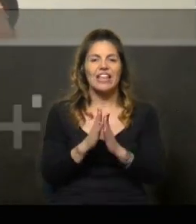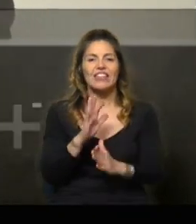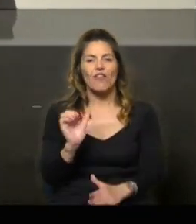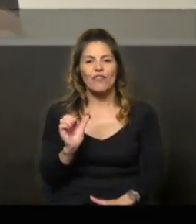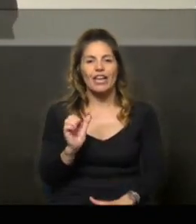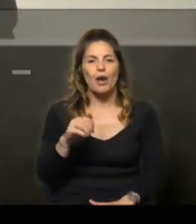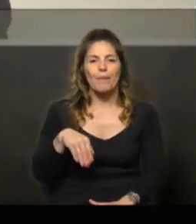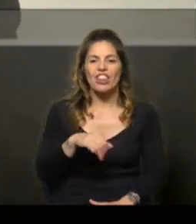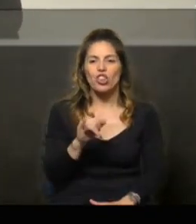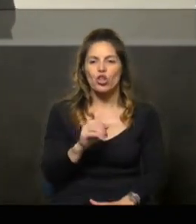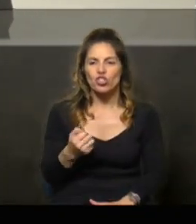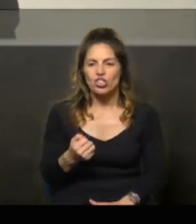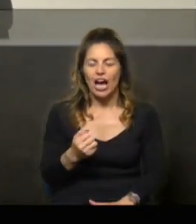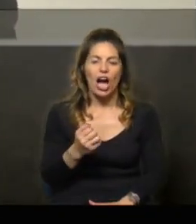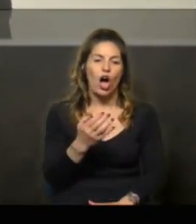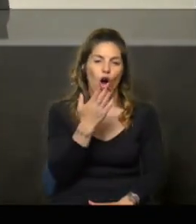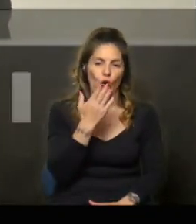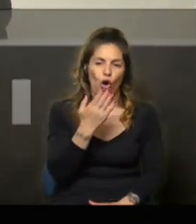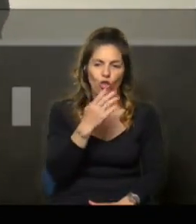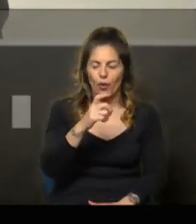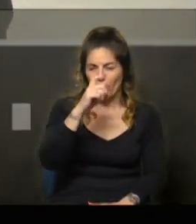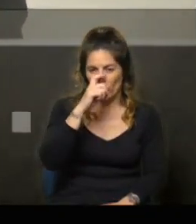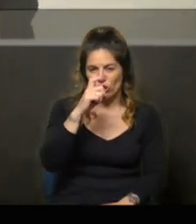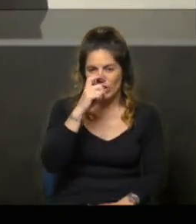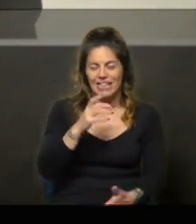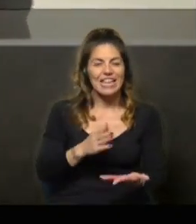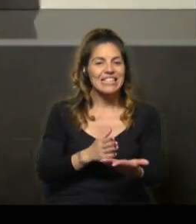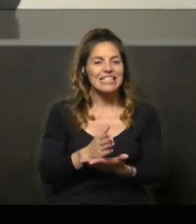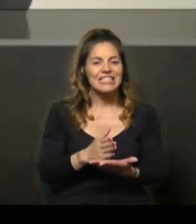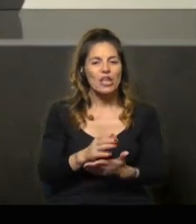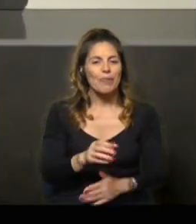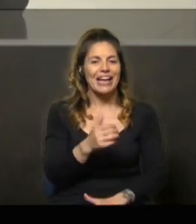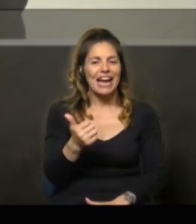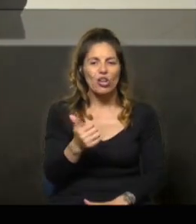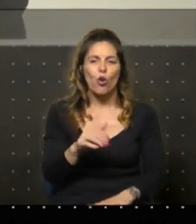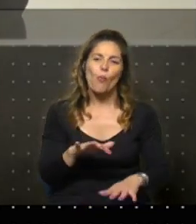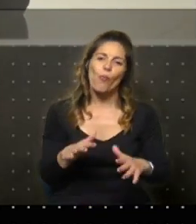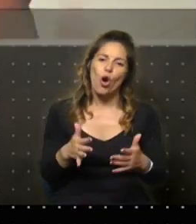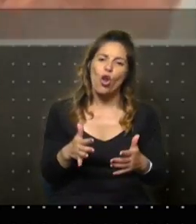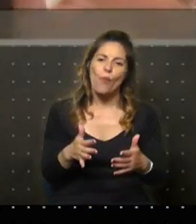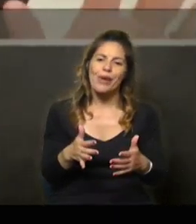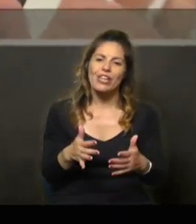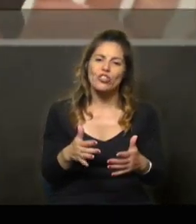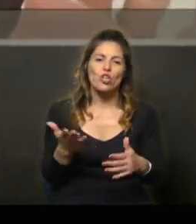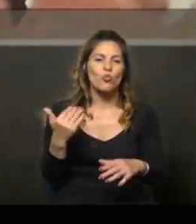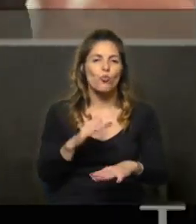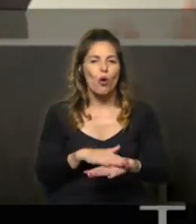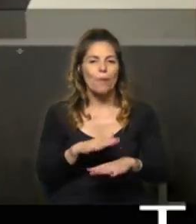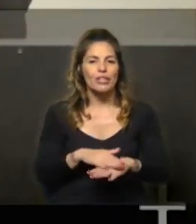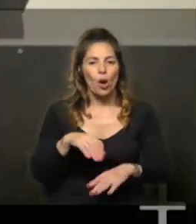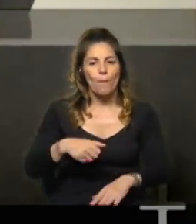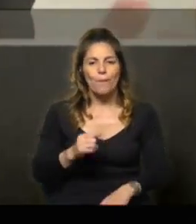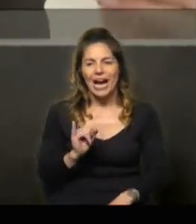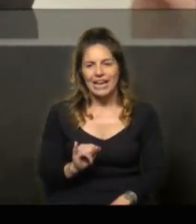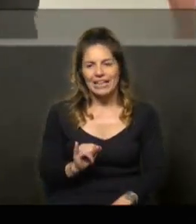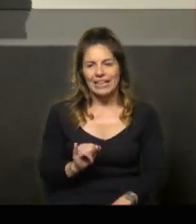Córdoba ciudad Autónoma de Buenos Aires provincia donde siempre ganó por lo menos el lo que fue en su momento el macrismo